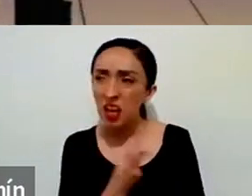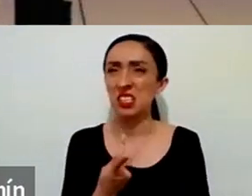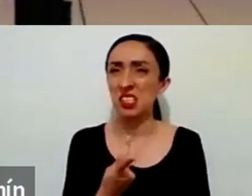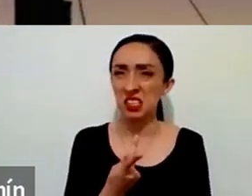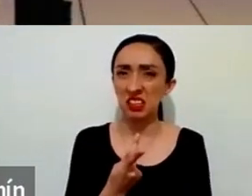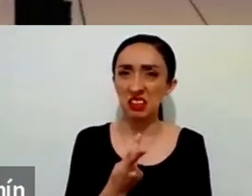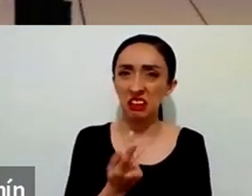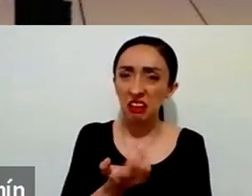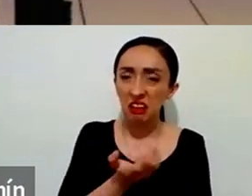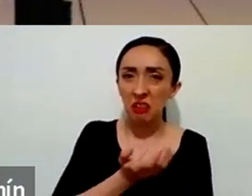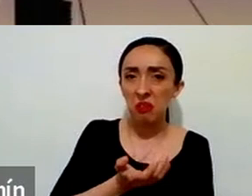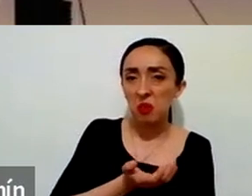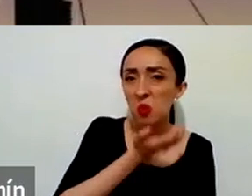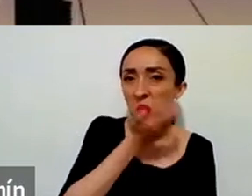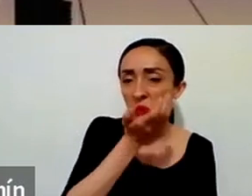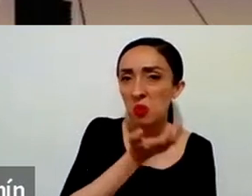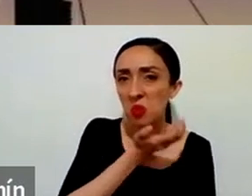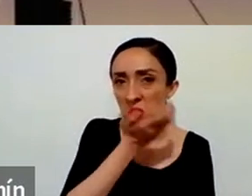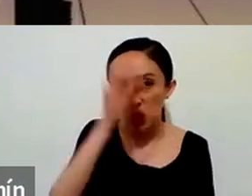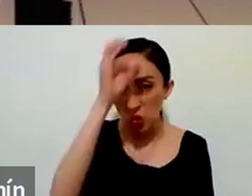que está sucediendo.